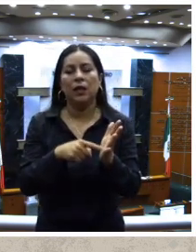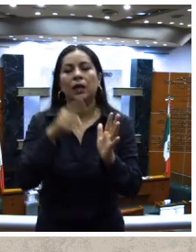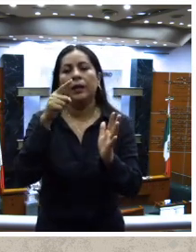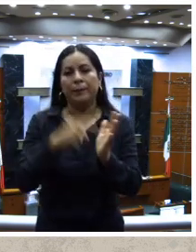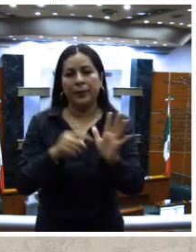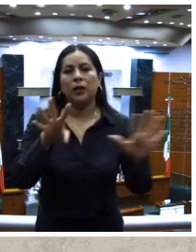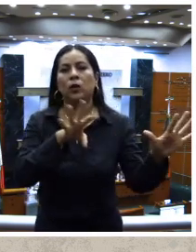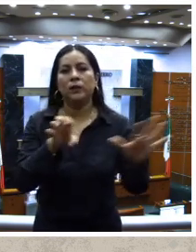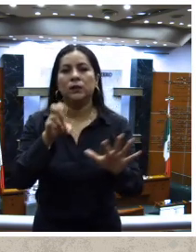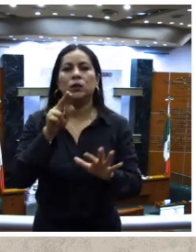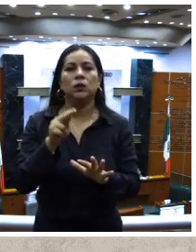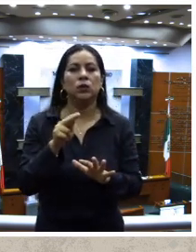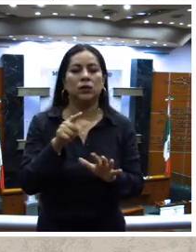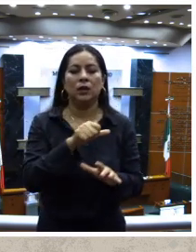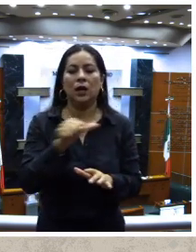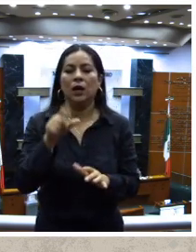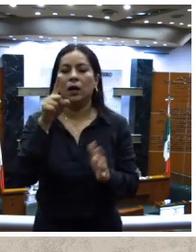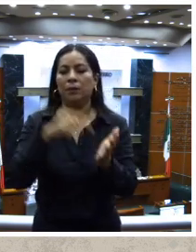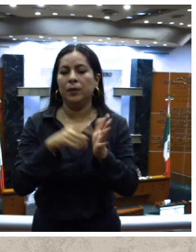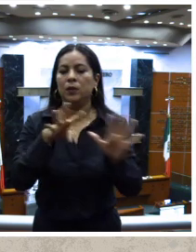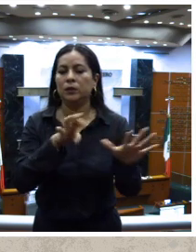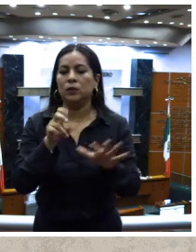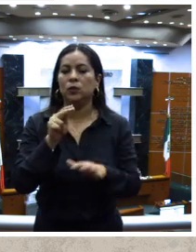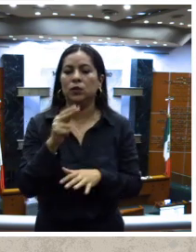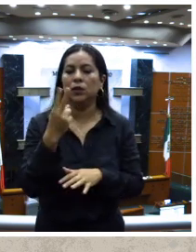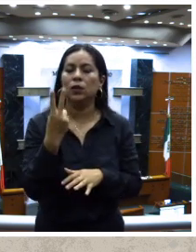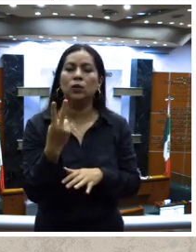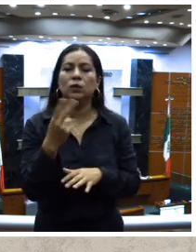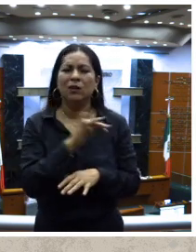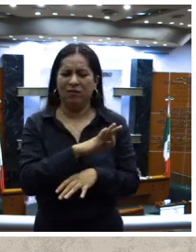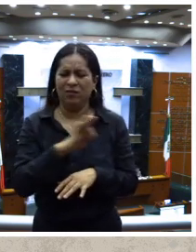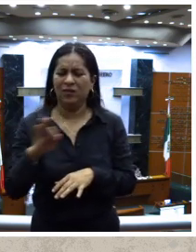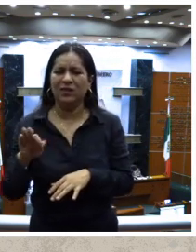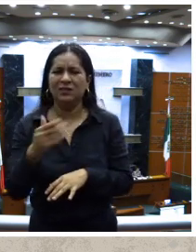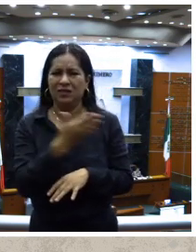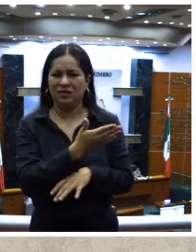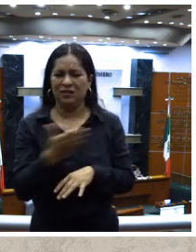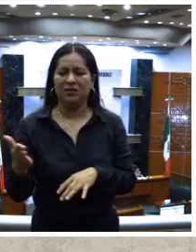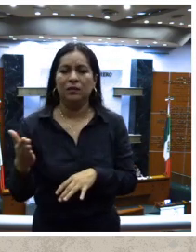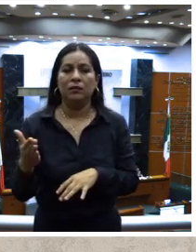en 1980 a 1982, periodo